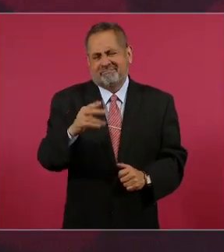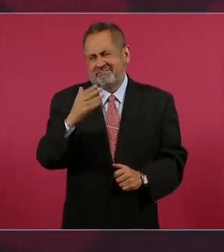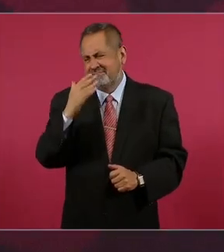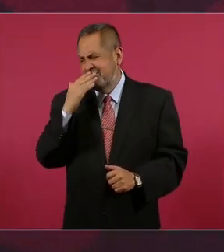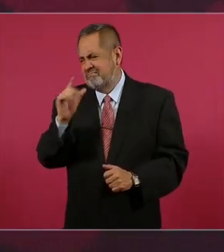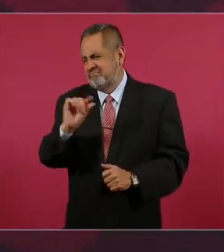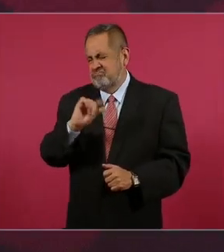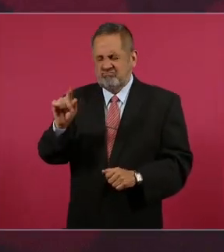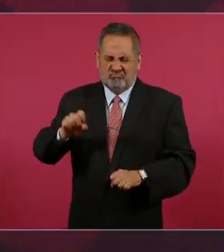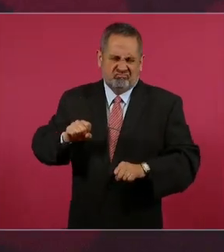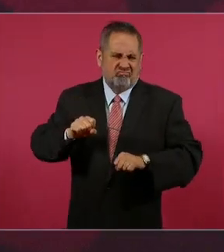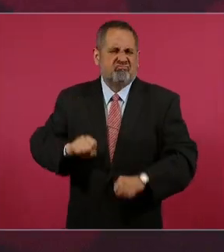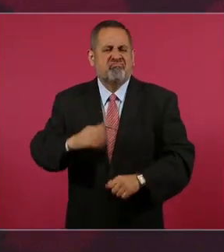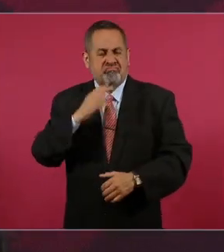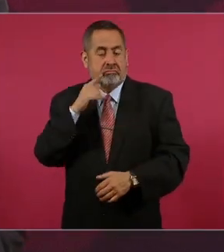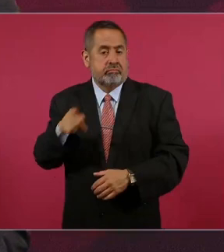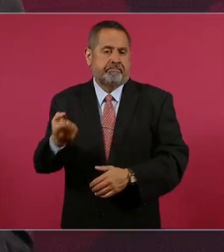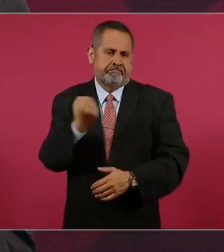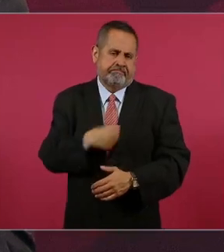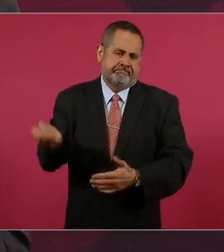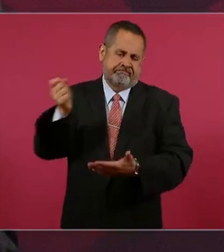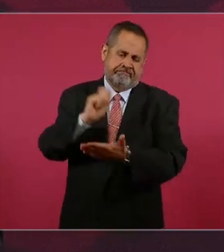escritor.